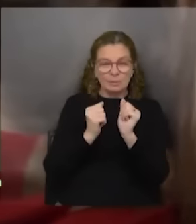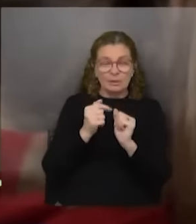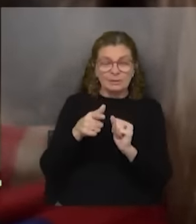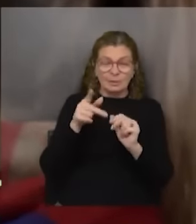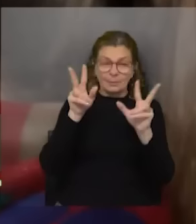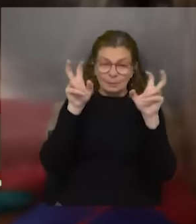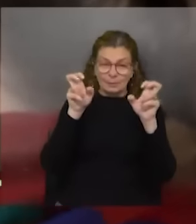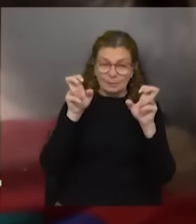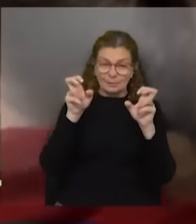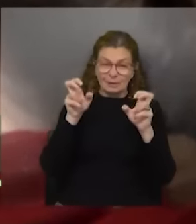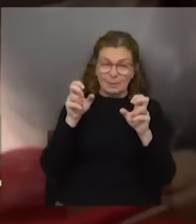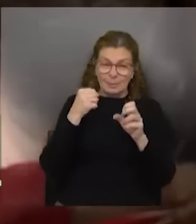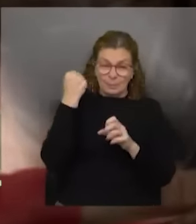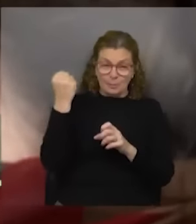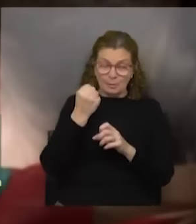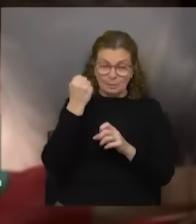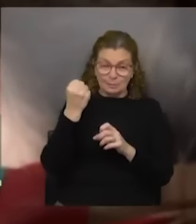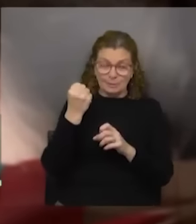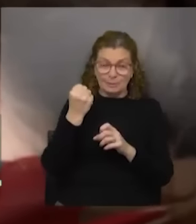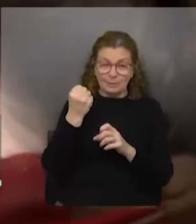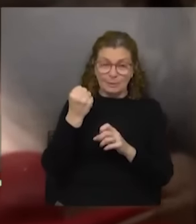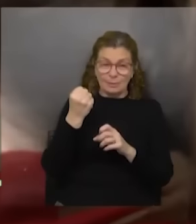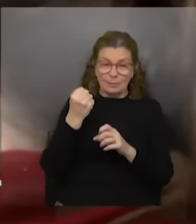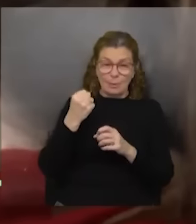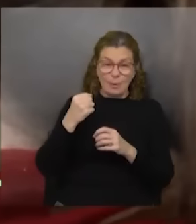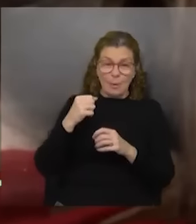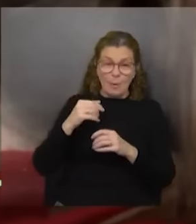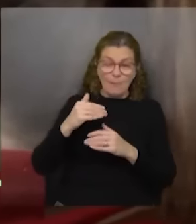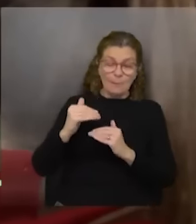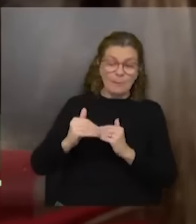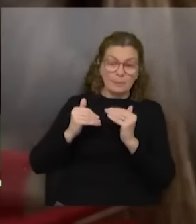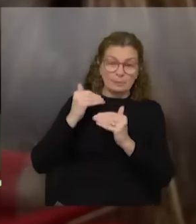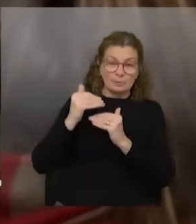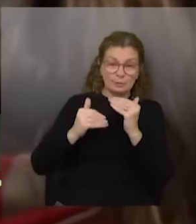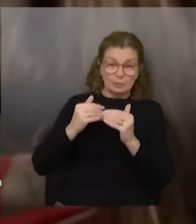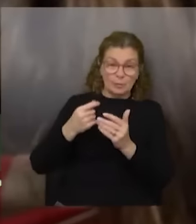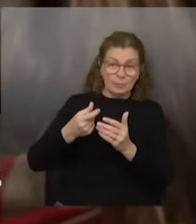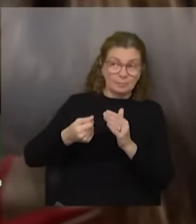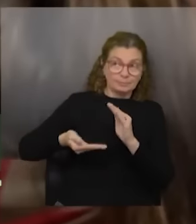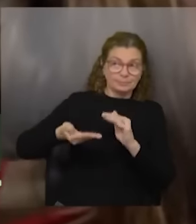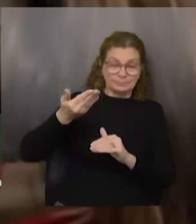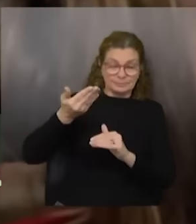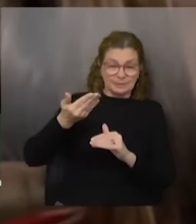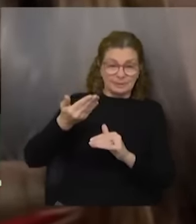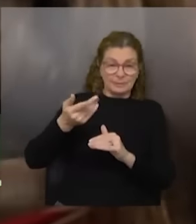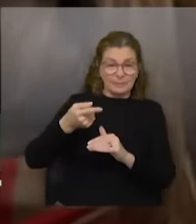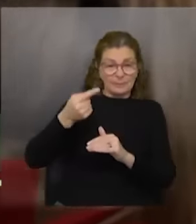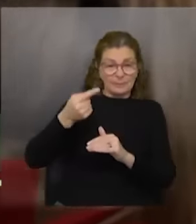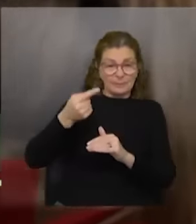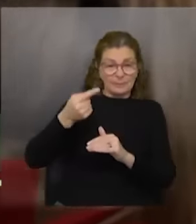de fundamentalmente el tema del producción y crecimiento de la riqueza hay que hacer un giro no ahí lo